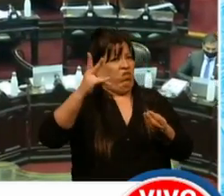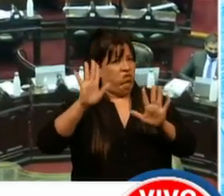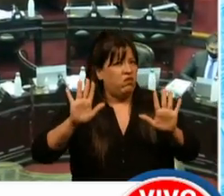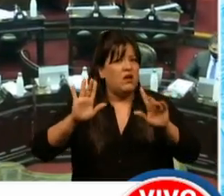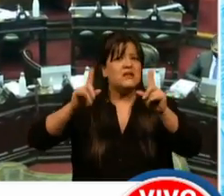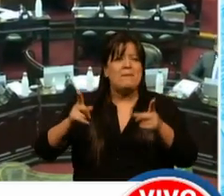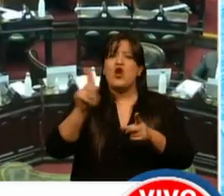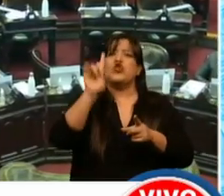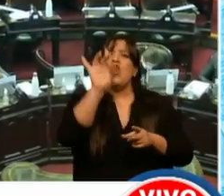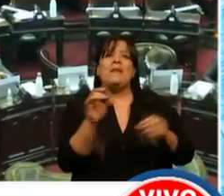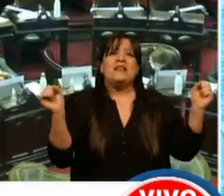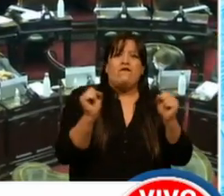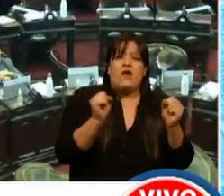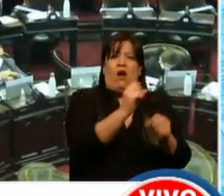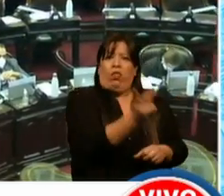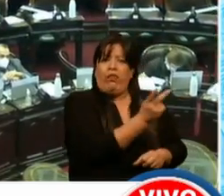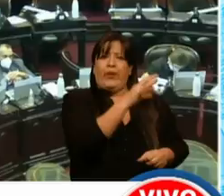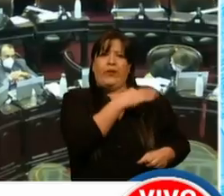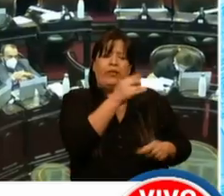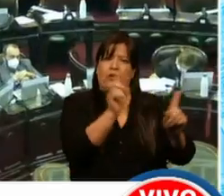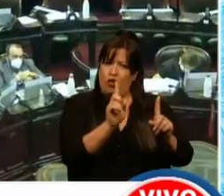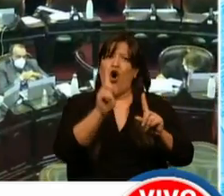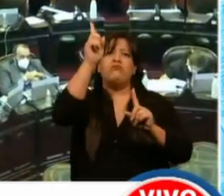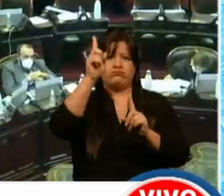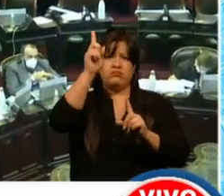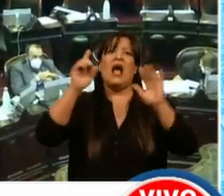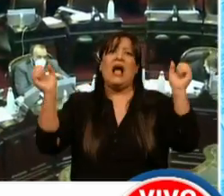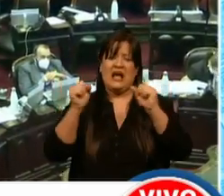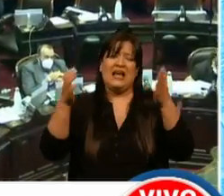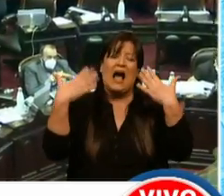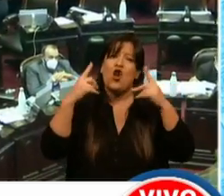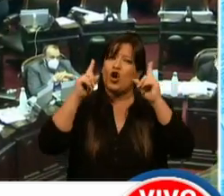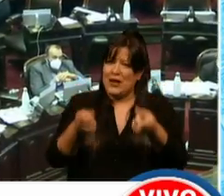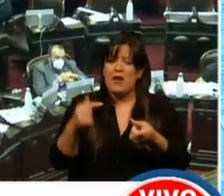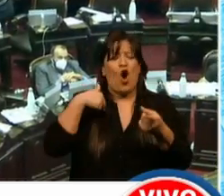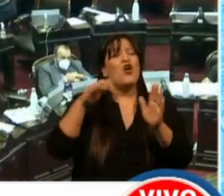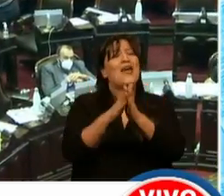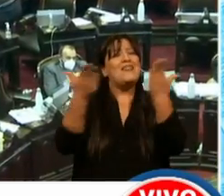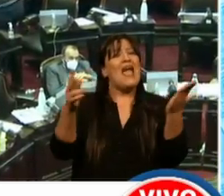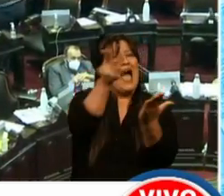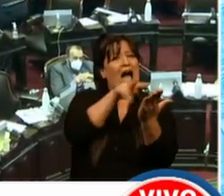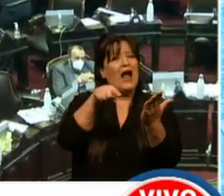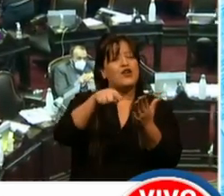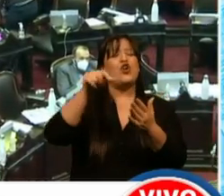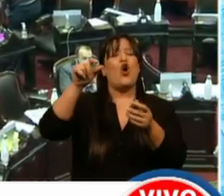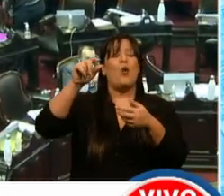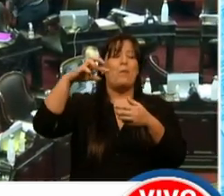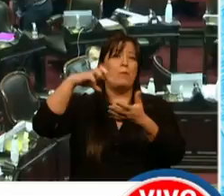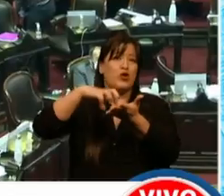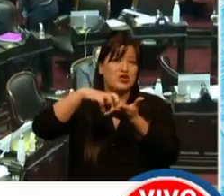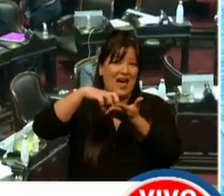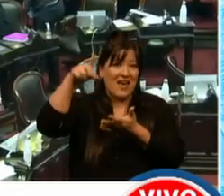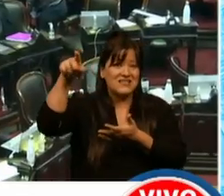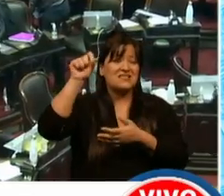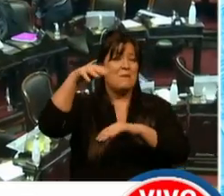solamente el frío una perlita más hoy estuve leyendo en un periódico atienda ciudad de posadas misiones